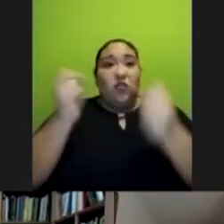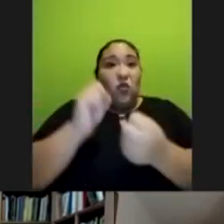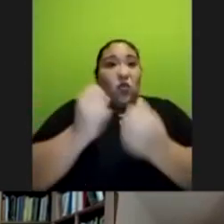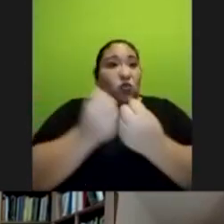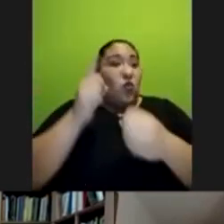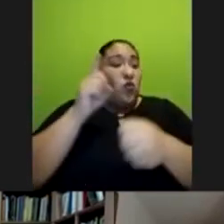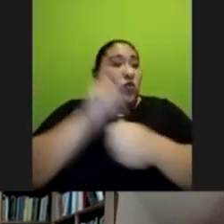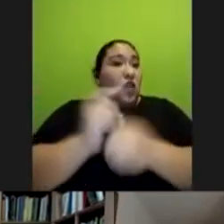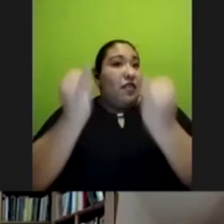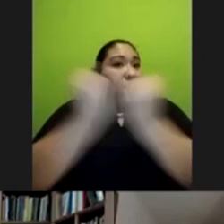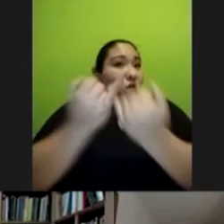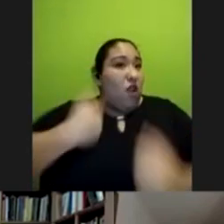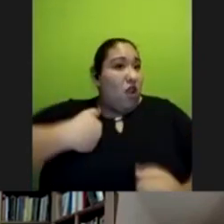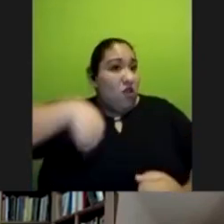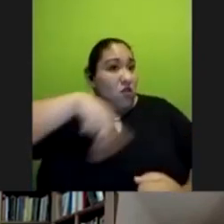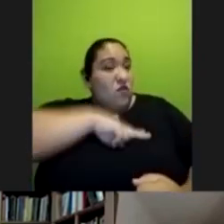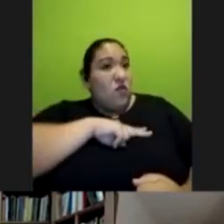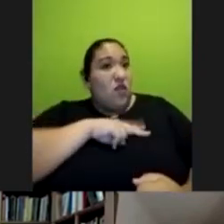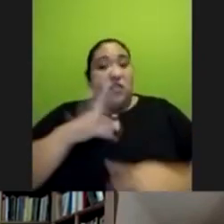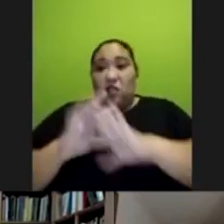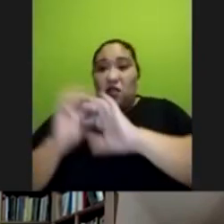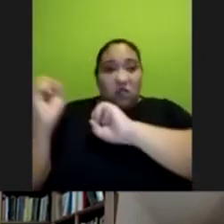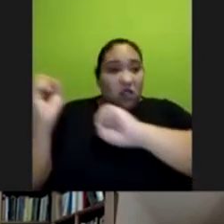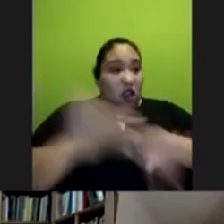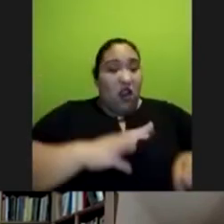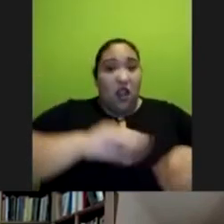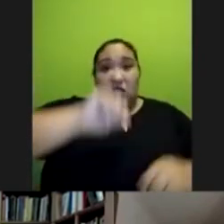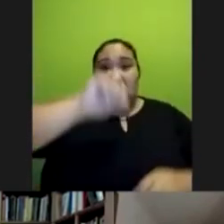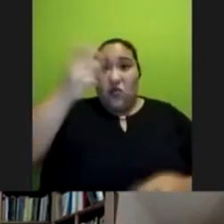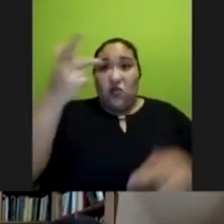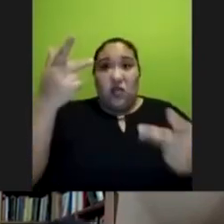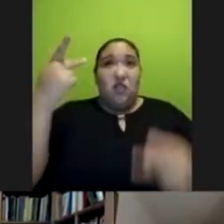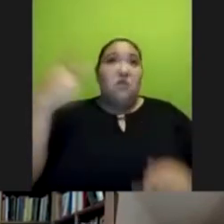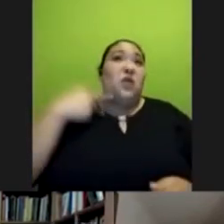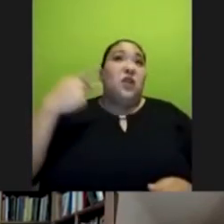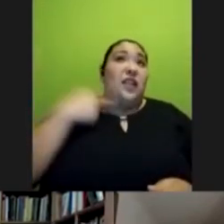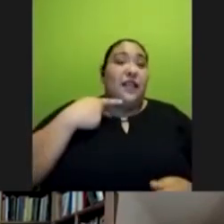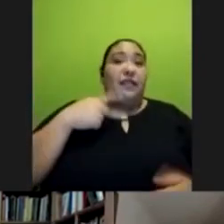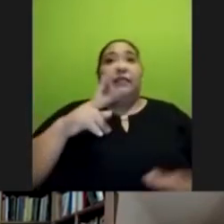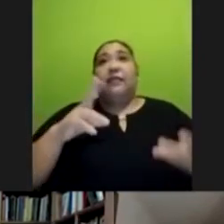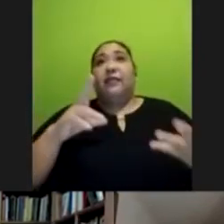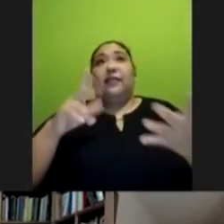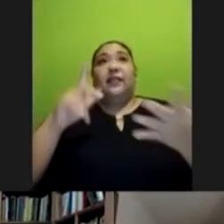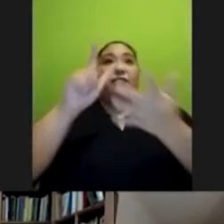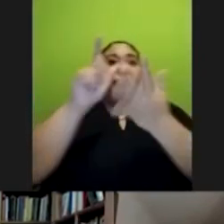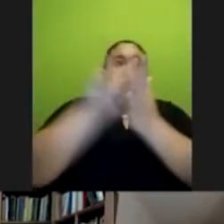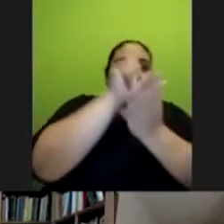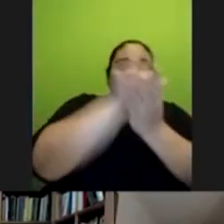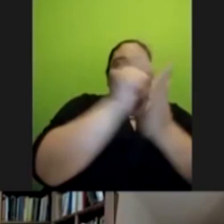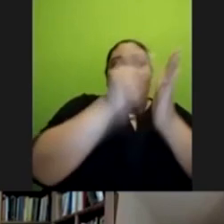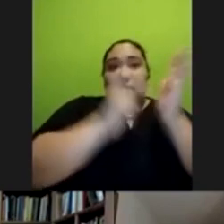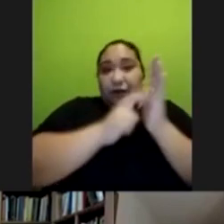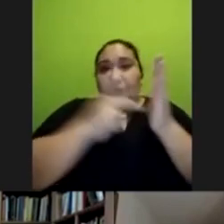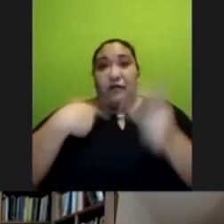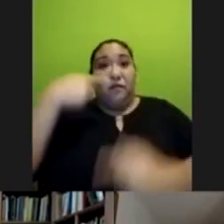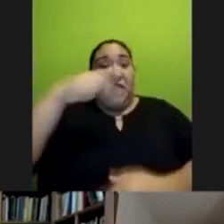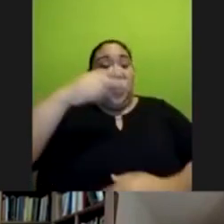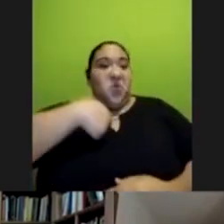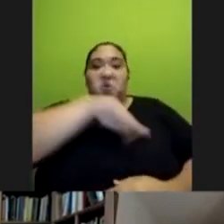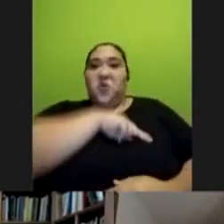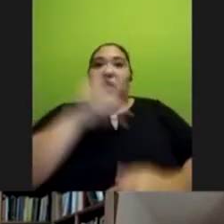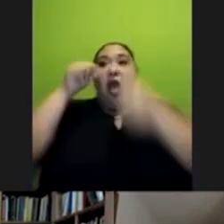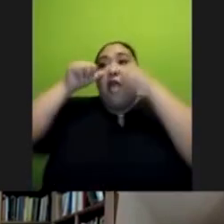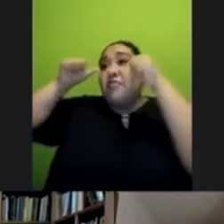otras, política pública y procesos de defensa. Pero si no atacamos el terreno de la educación, si el Estado no se toma en